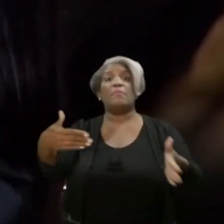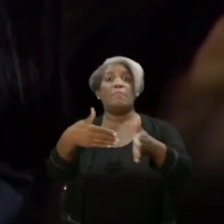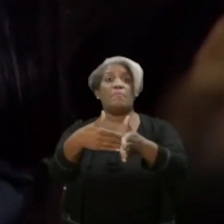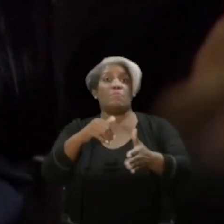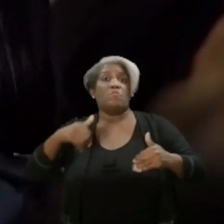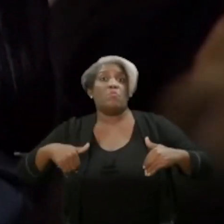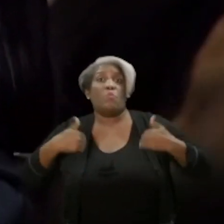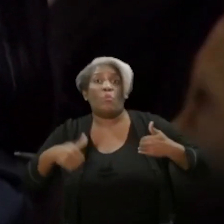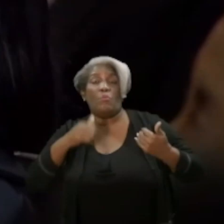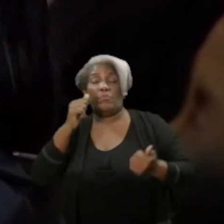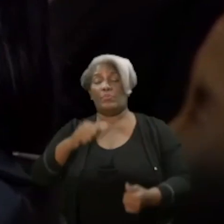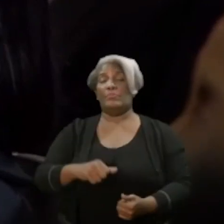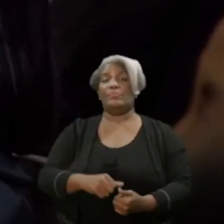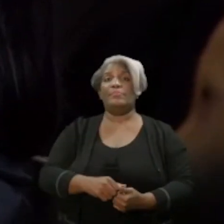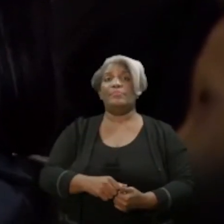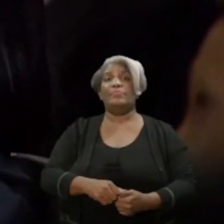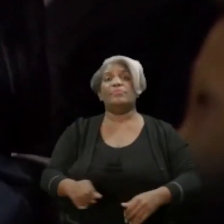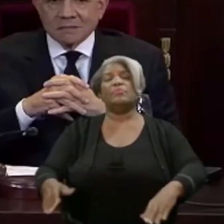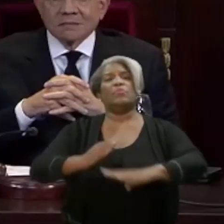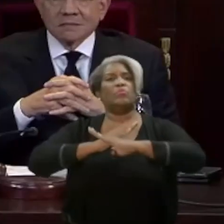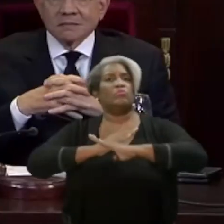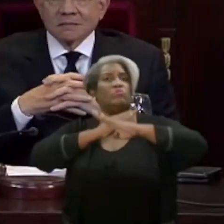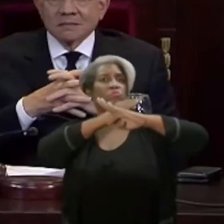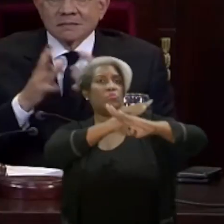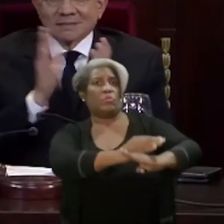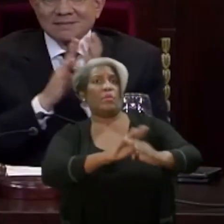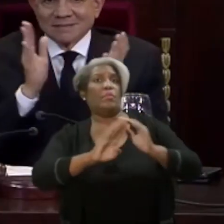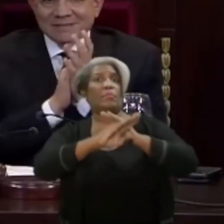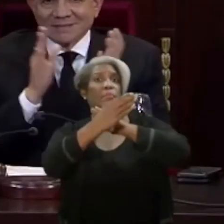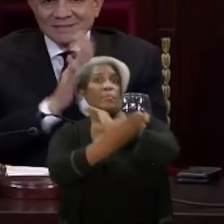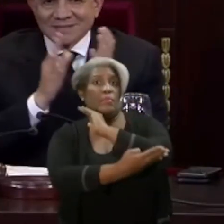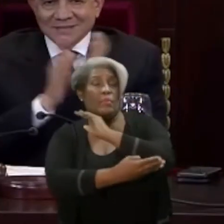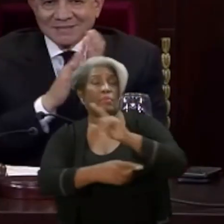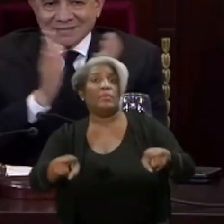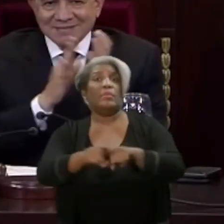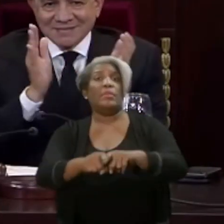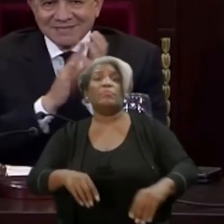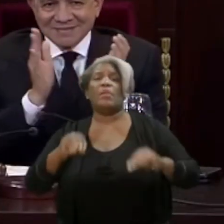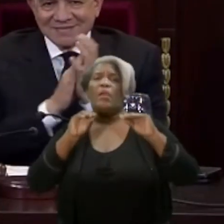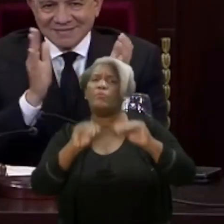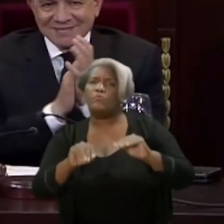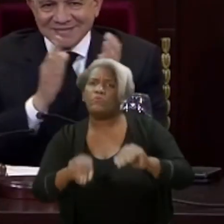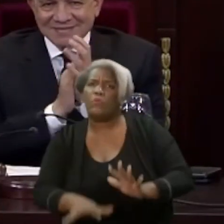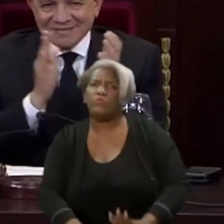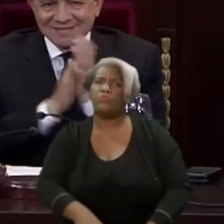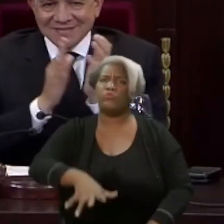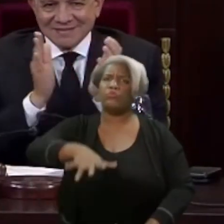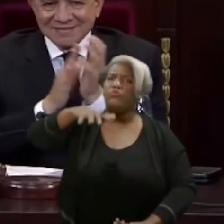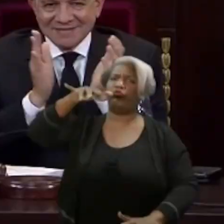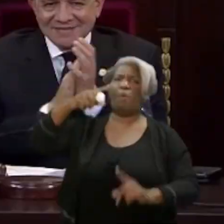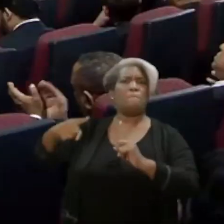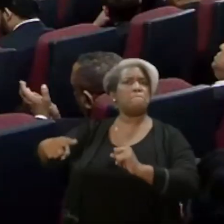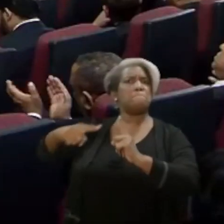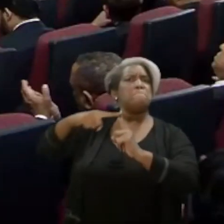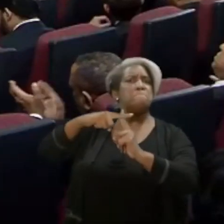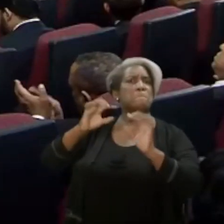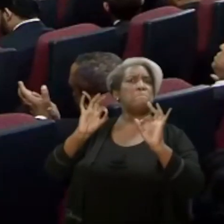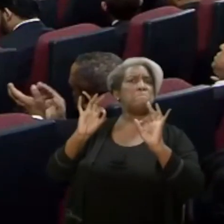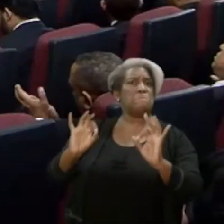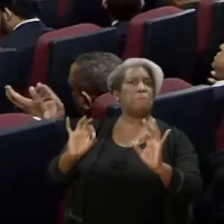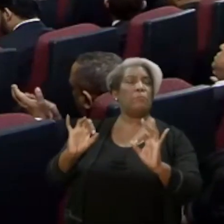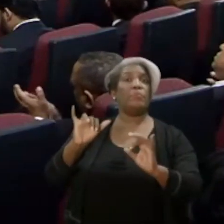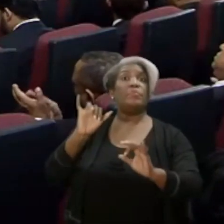pareja, prevención de embarazos y crianza positiva. Y en esa tarea de sensibilización,